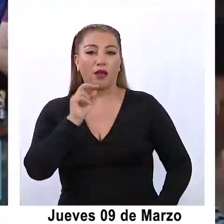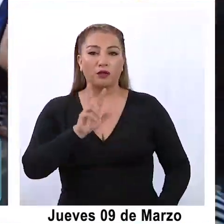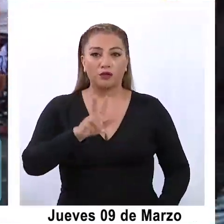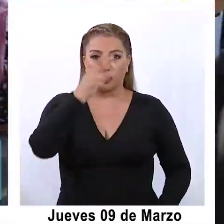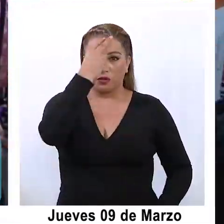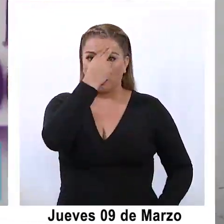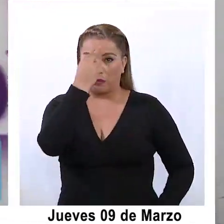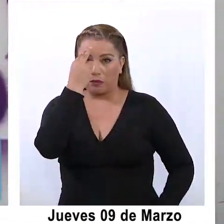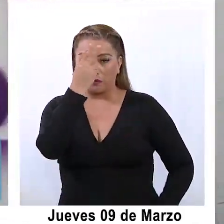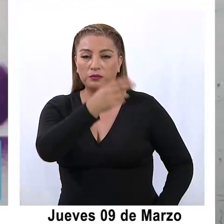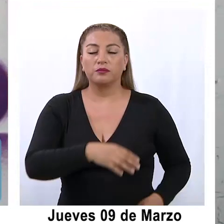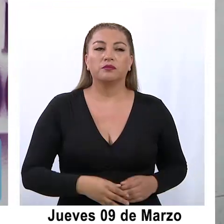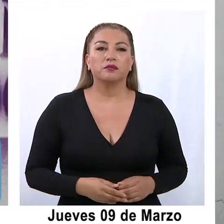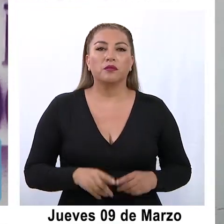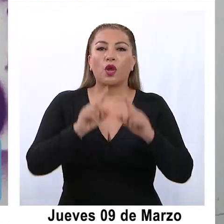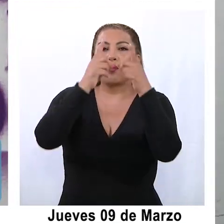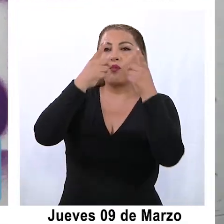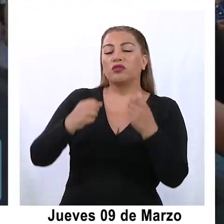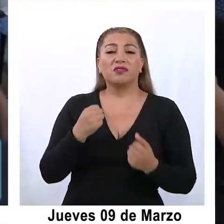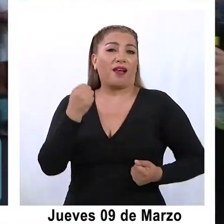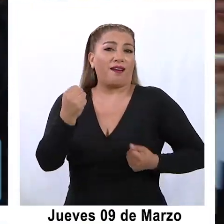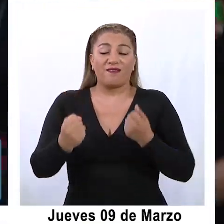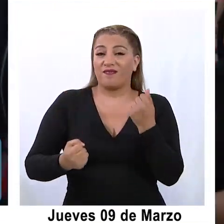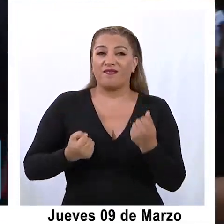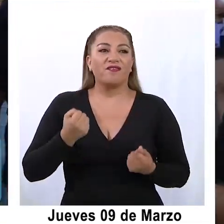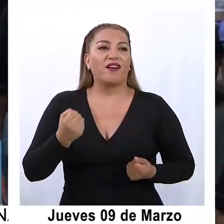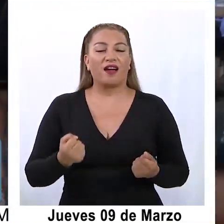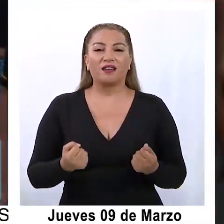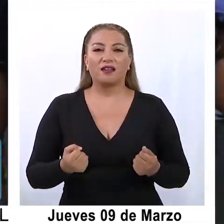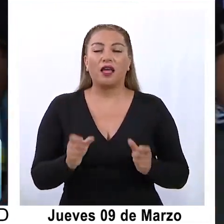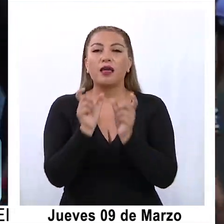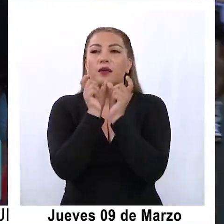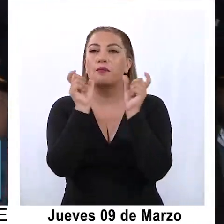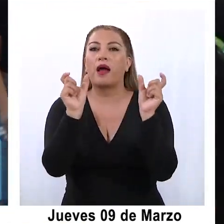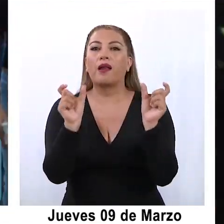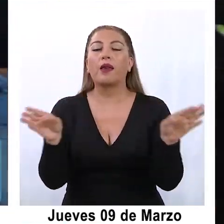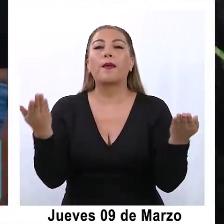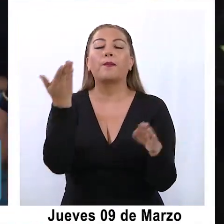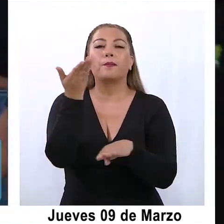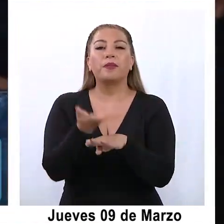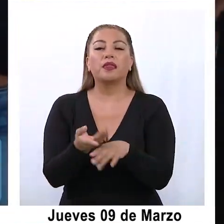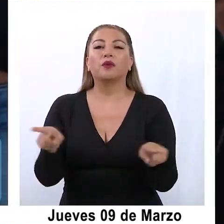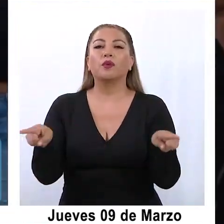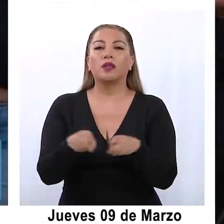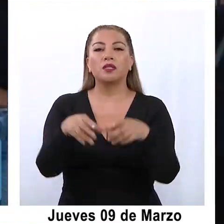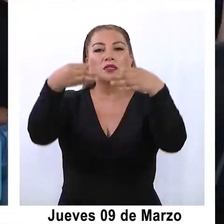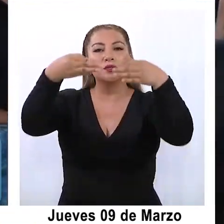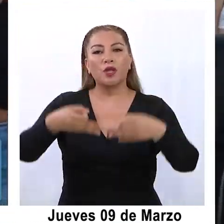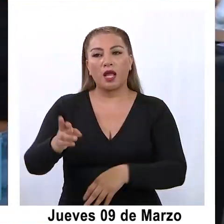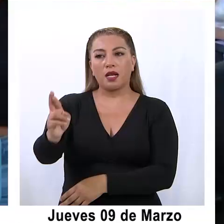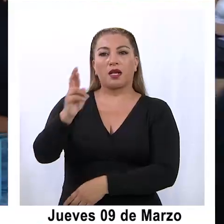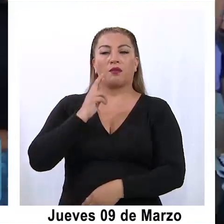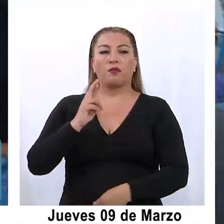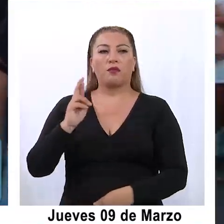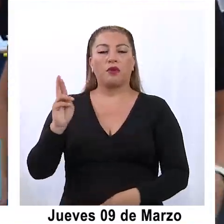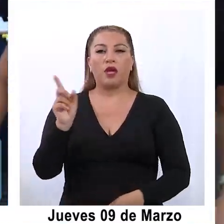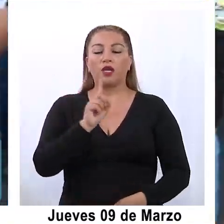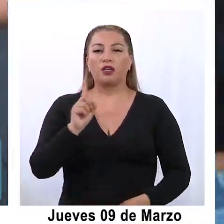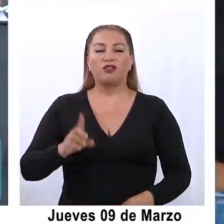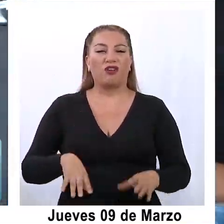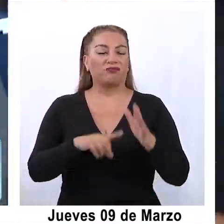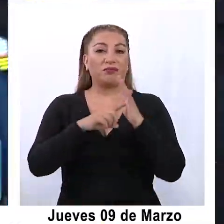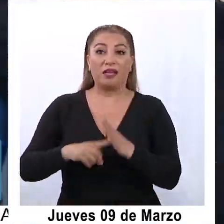de marzo. Música, bailes y consignas exigiendo igualdad, seguridad, respeto y no a la